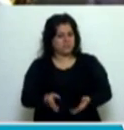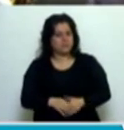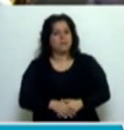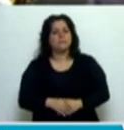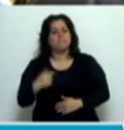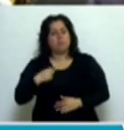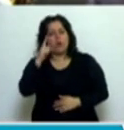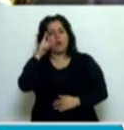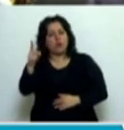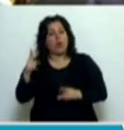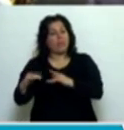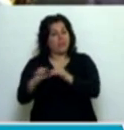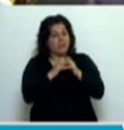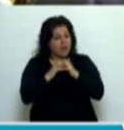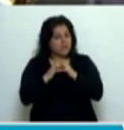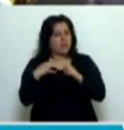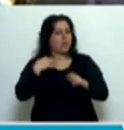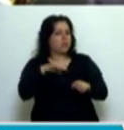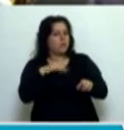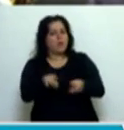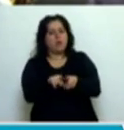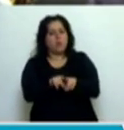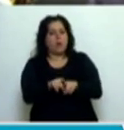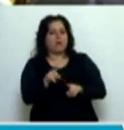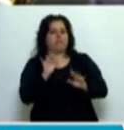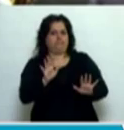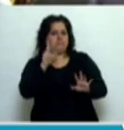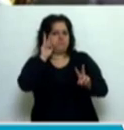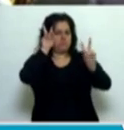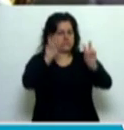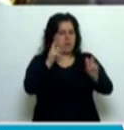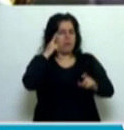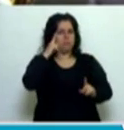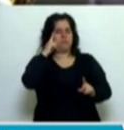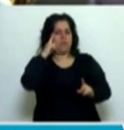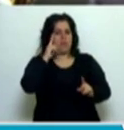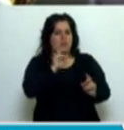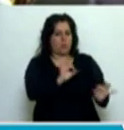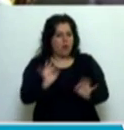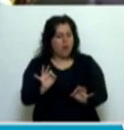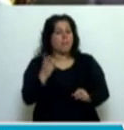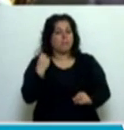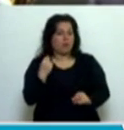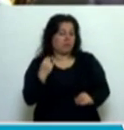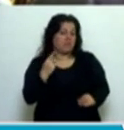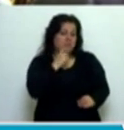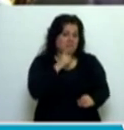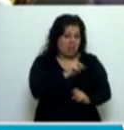Creo que el debate debe encauzarse en esa lógica, si no vamos